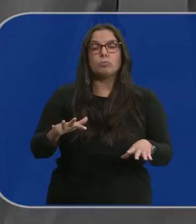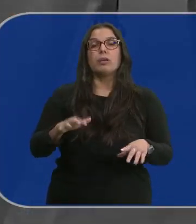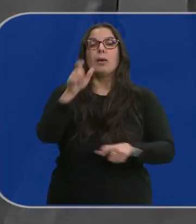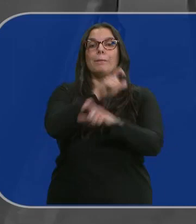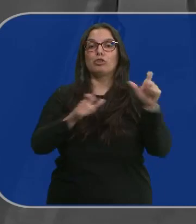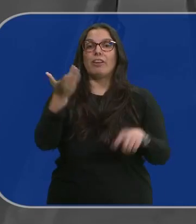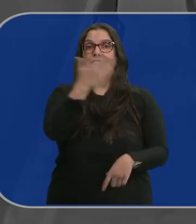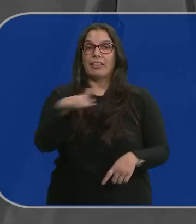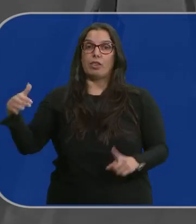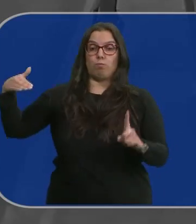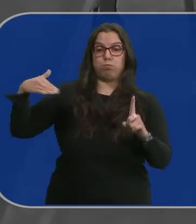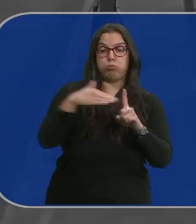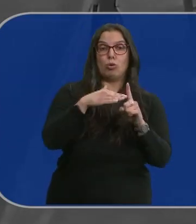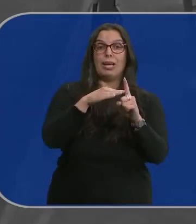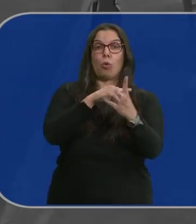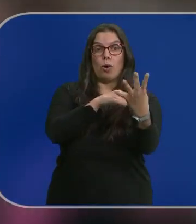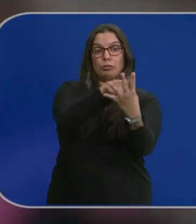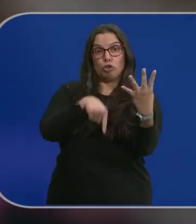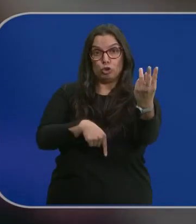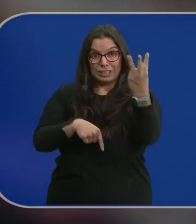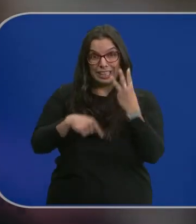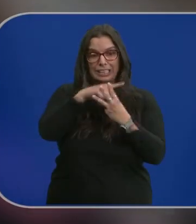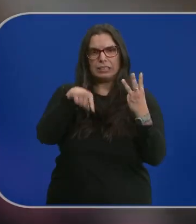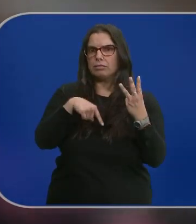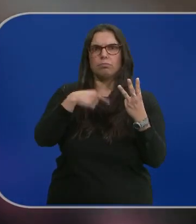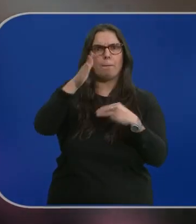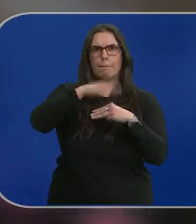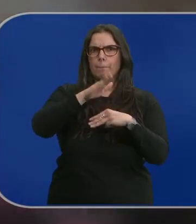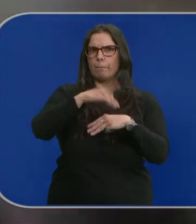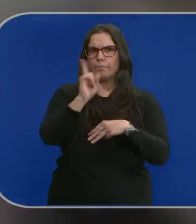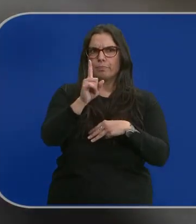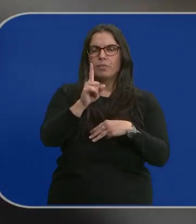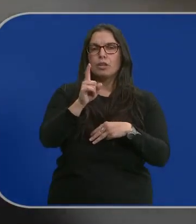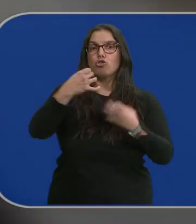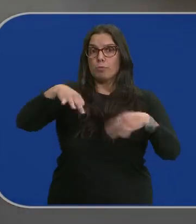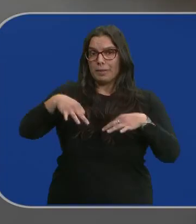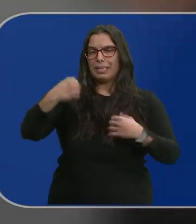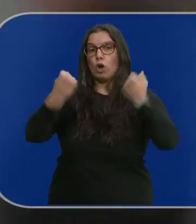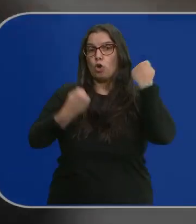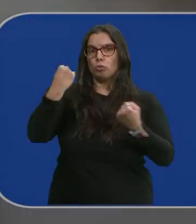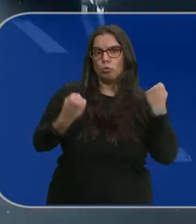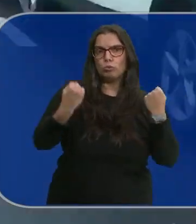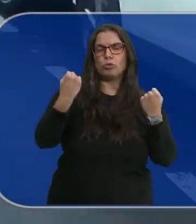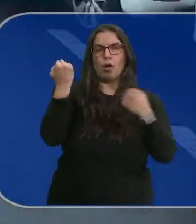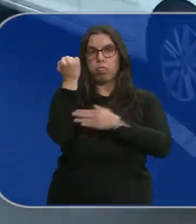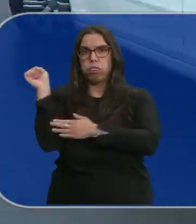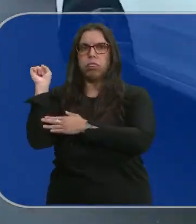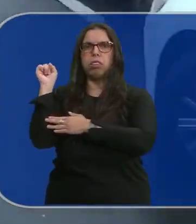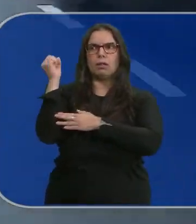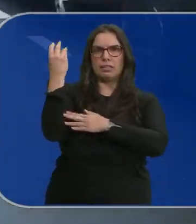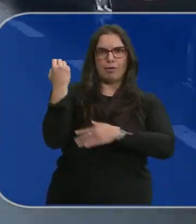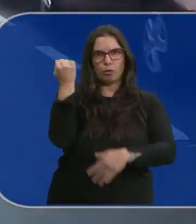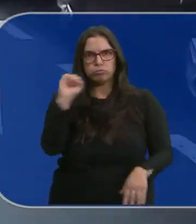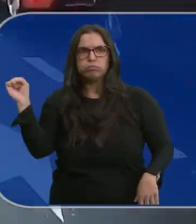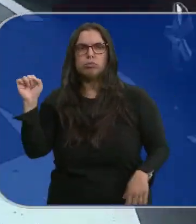4 peatones fallecidos en accidente no habían cometido ninguna infracción. Es mucho más habitual que sea el conductor el que se salte un paso de cebra, un